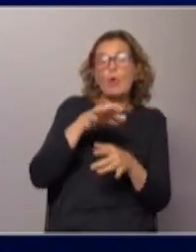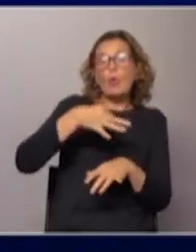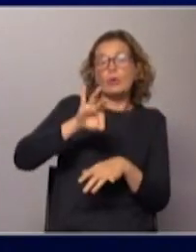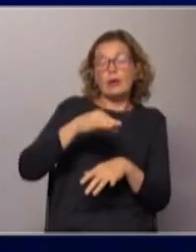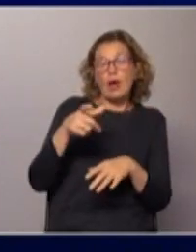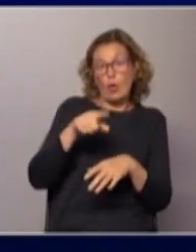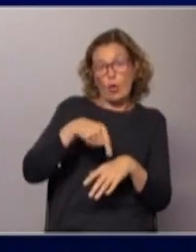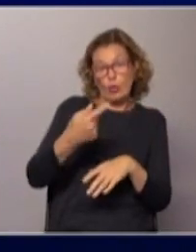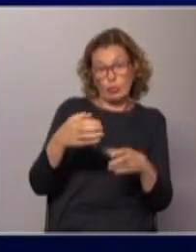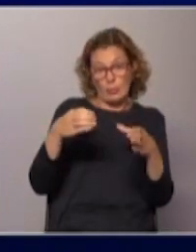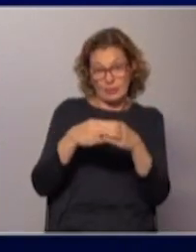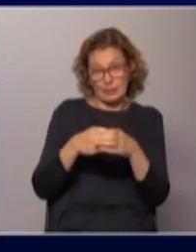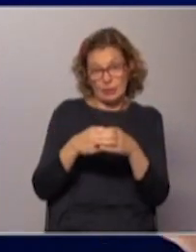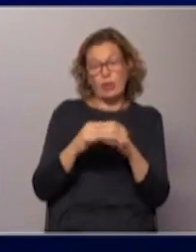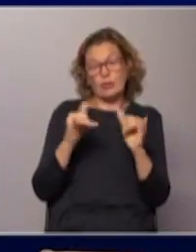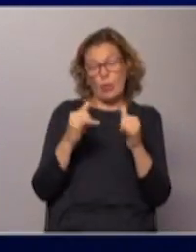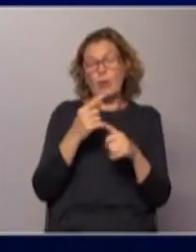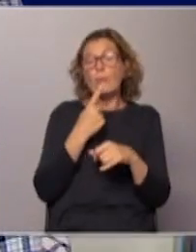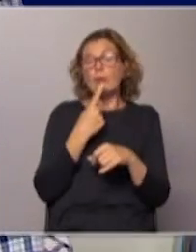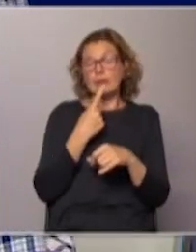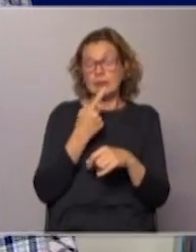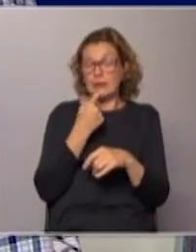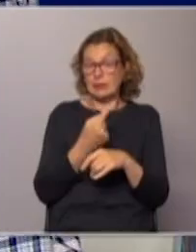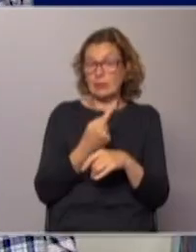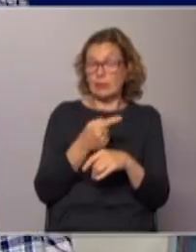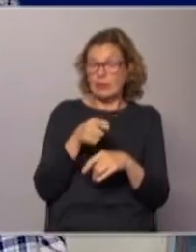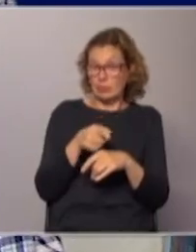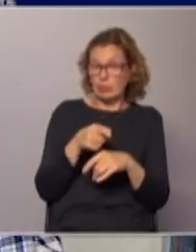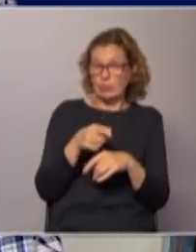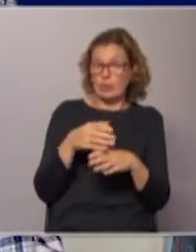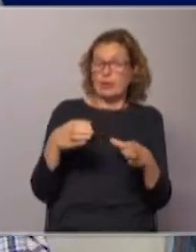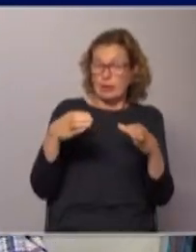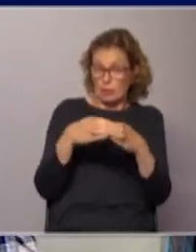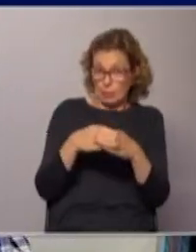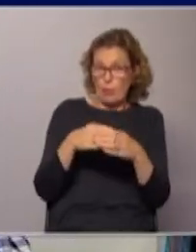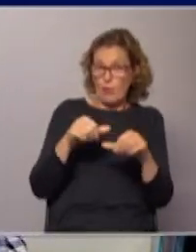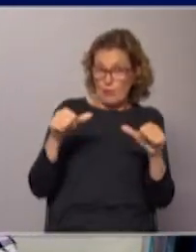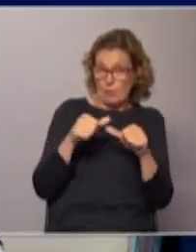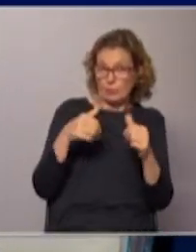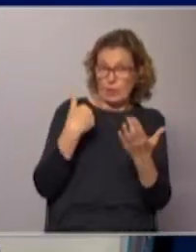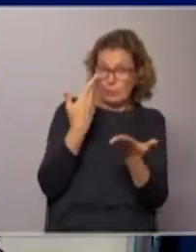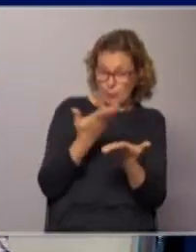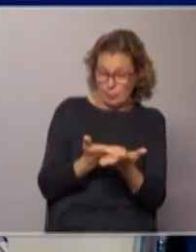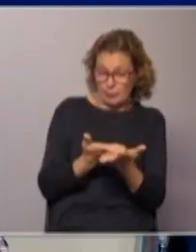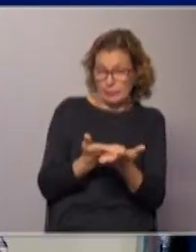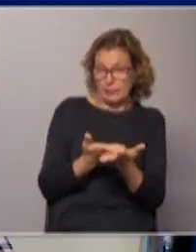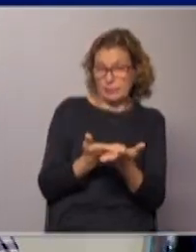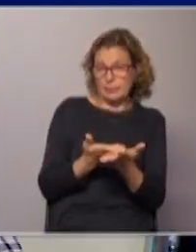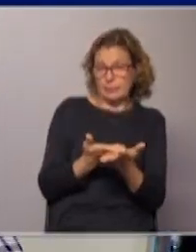hay otros partidos que también hacen su juego político y esto que nosotros vamos a proponerle al